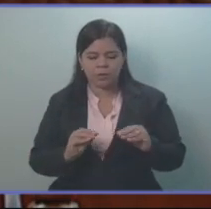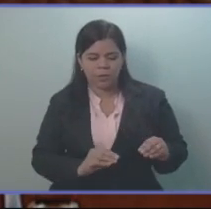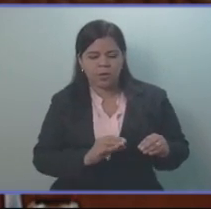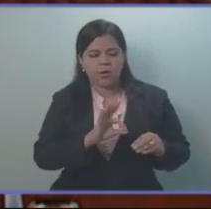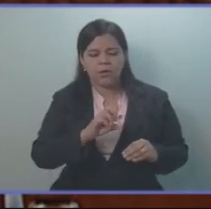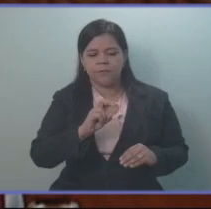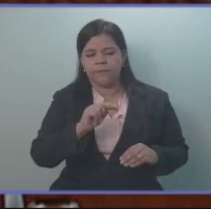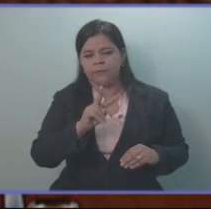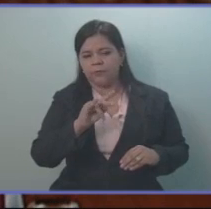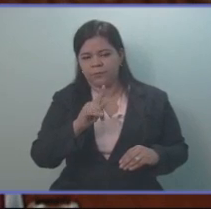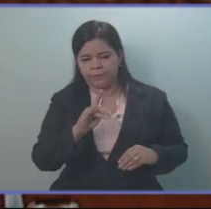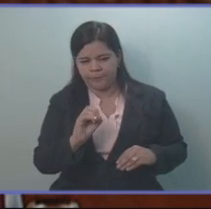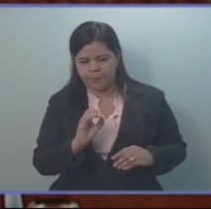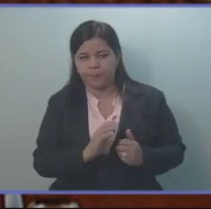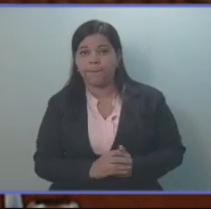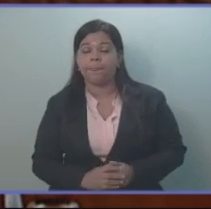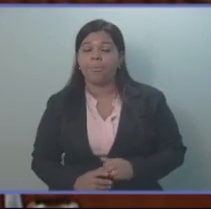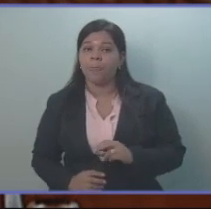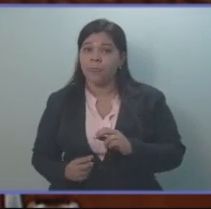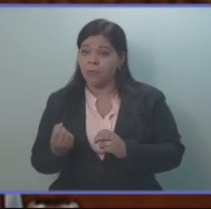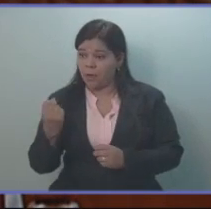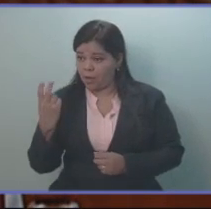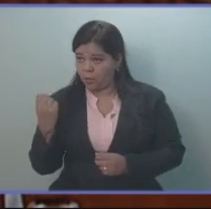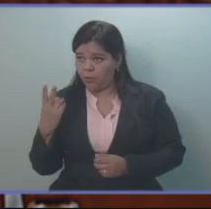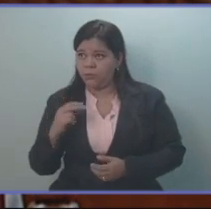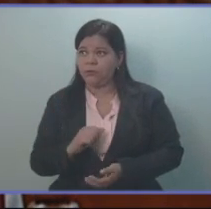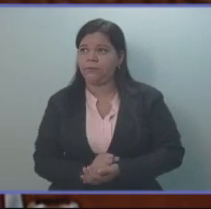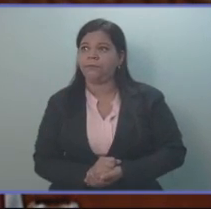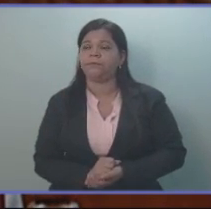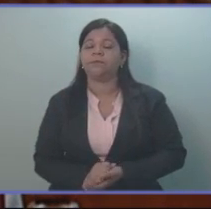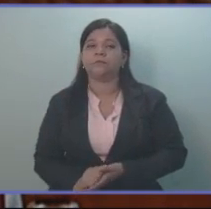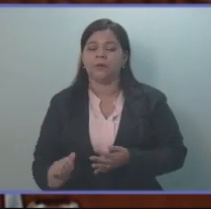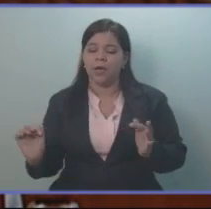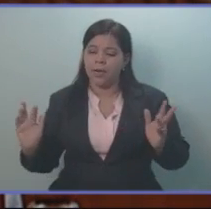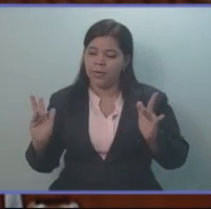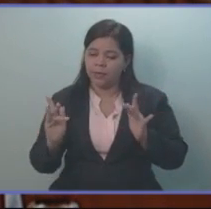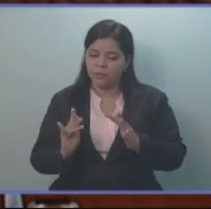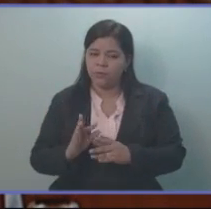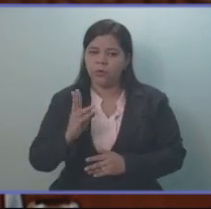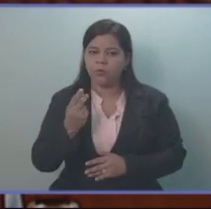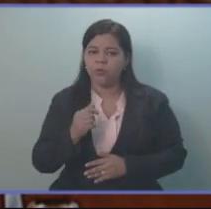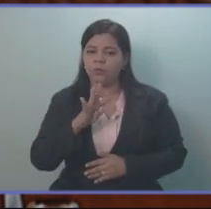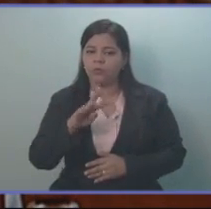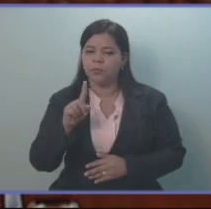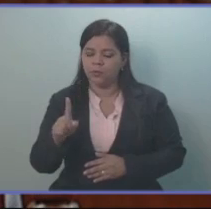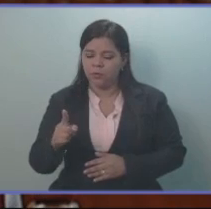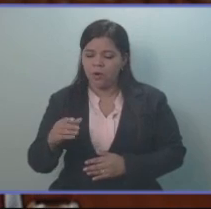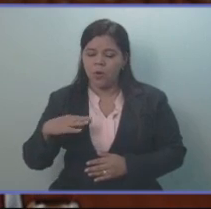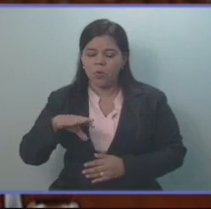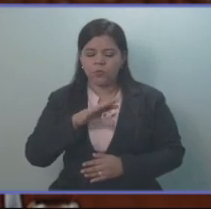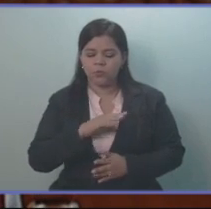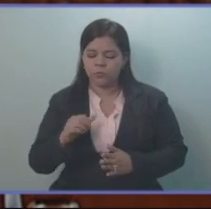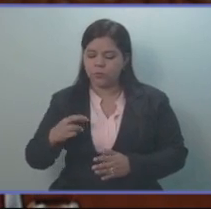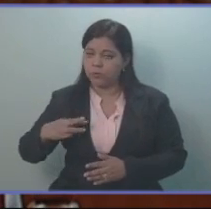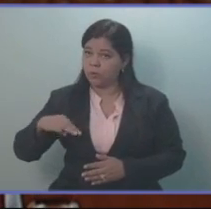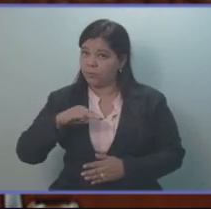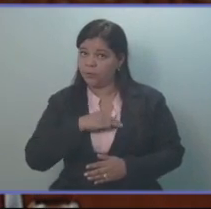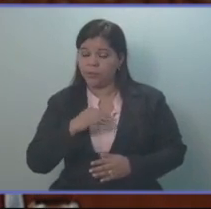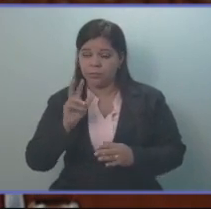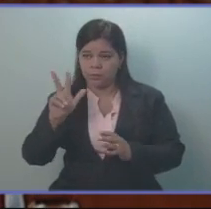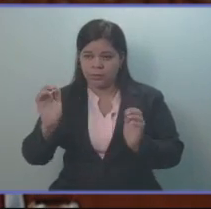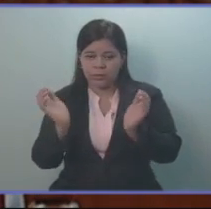Fonavipo. Romanos 12. Que en la sesión número 41 del Consejo de Ministros del día 3 de